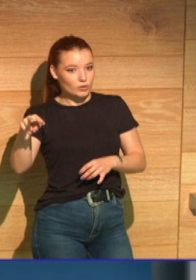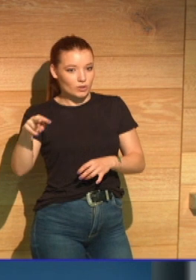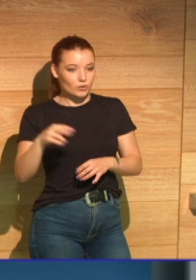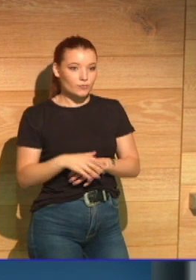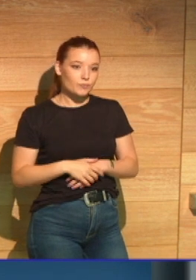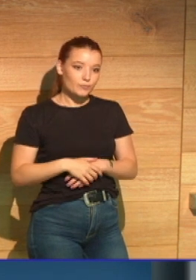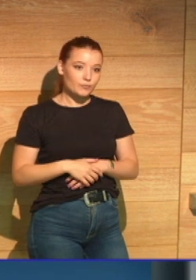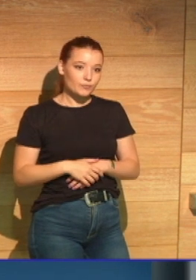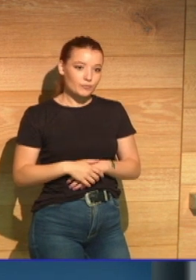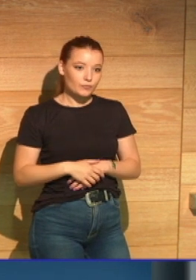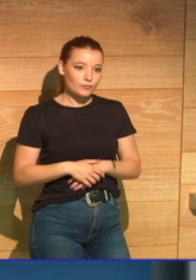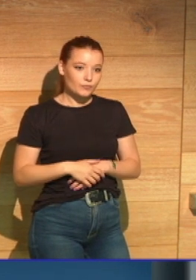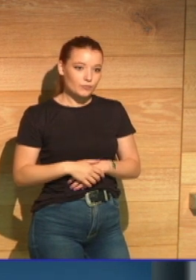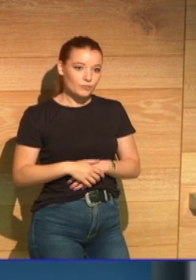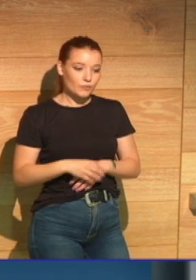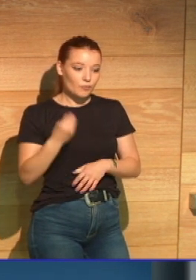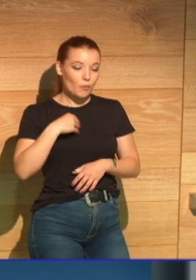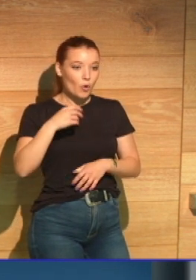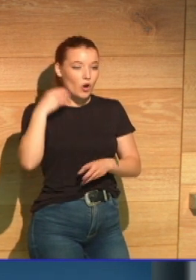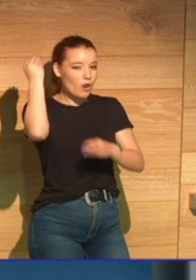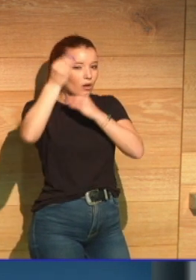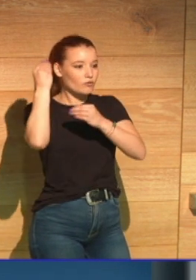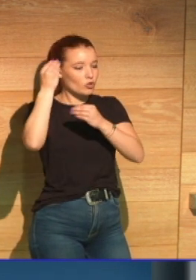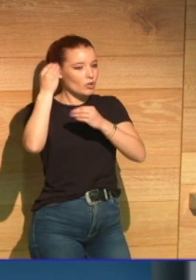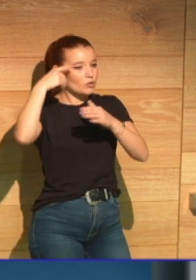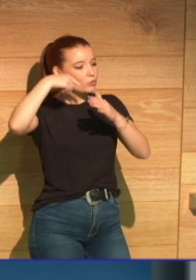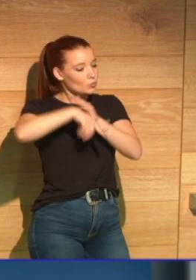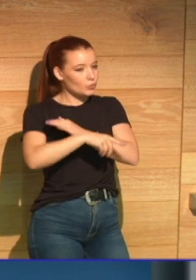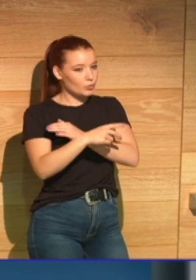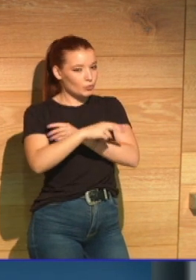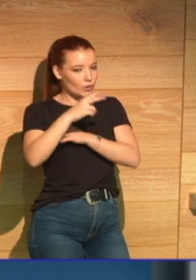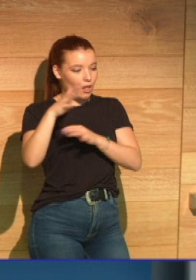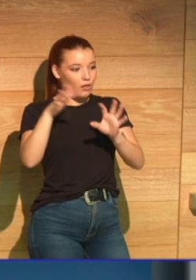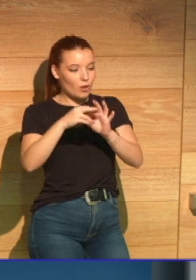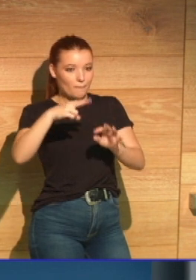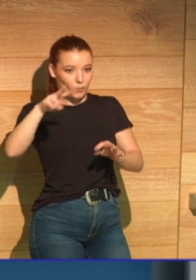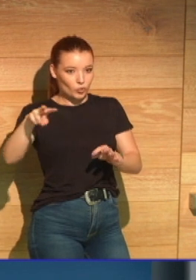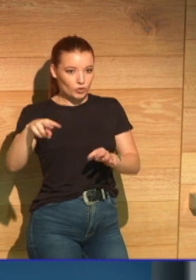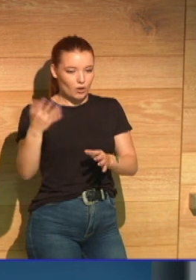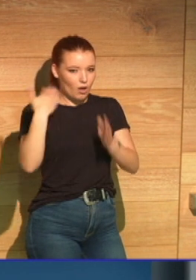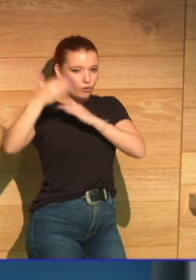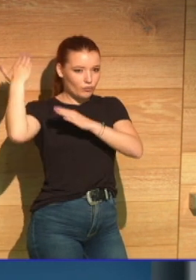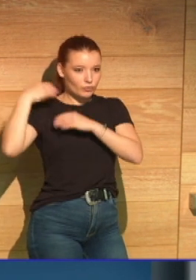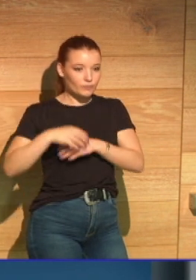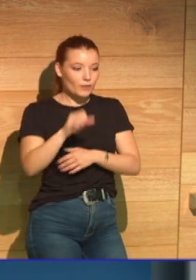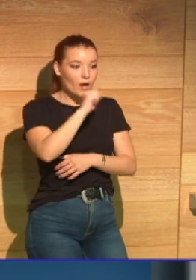de reflexiones muy profundas del museo desde hace ya muchísimo tiempo. Ya en 1976 en la Mesa de Santiago había una